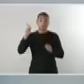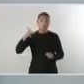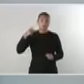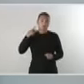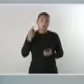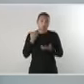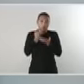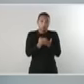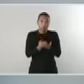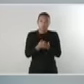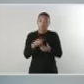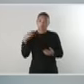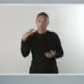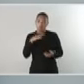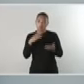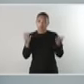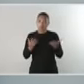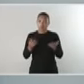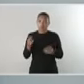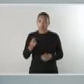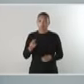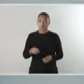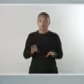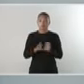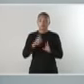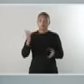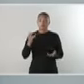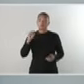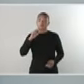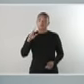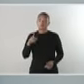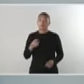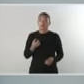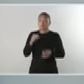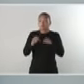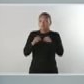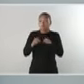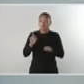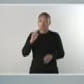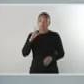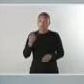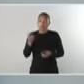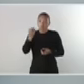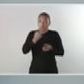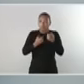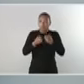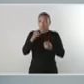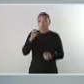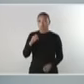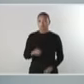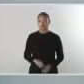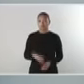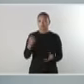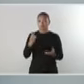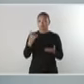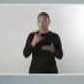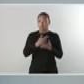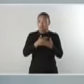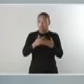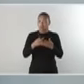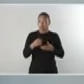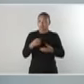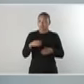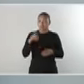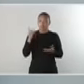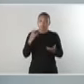un estado competitivo mejor empleo y mejores salarios vamos a hacer estímulos vamos a